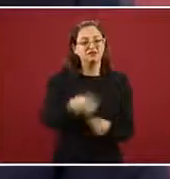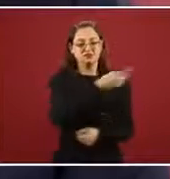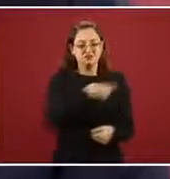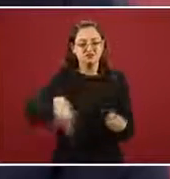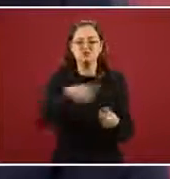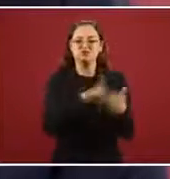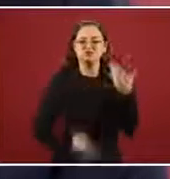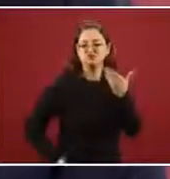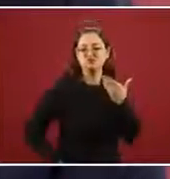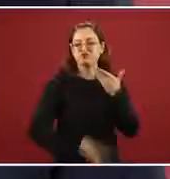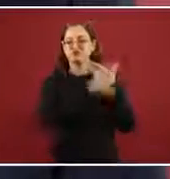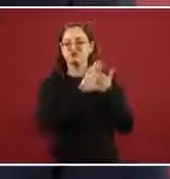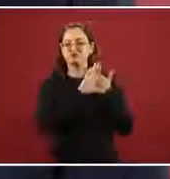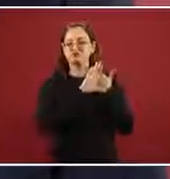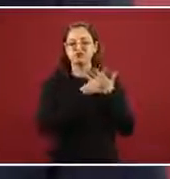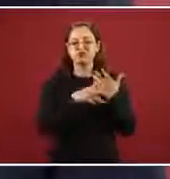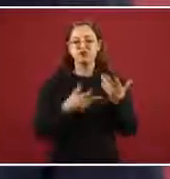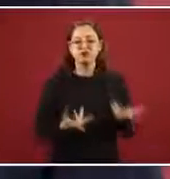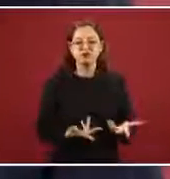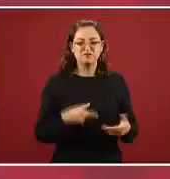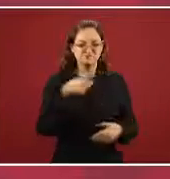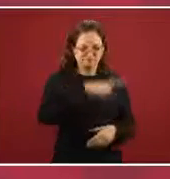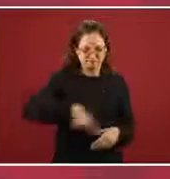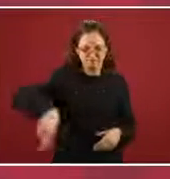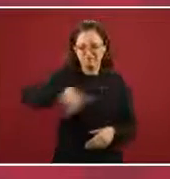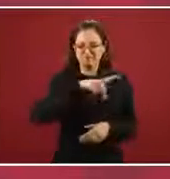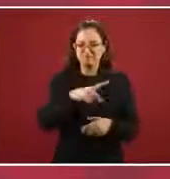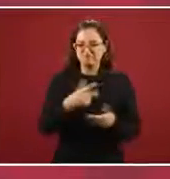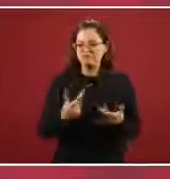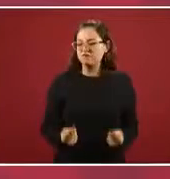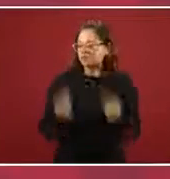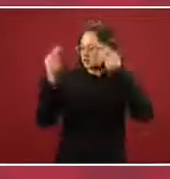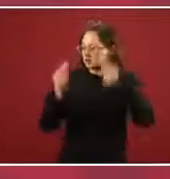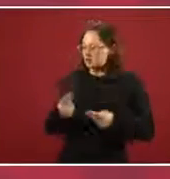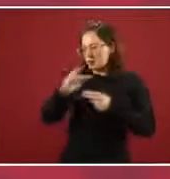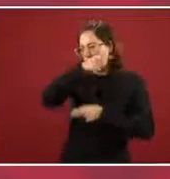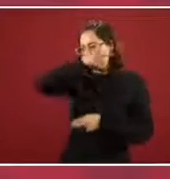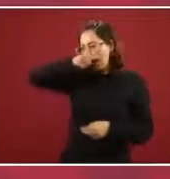de parte de los que manejaban este gran negocio.